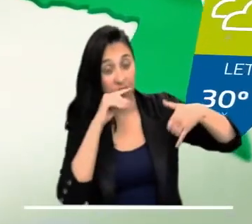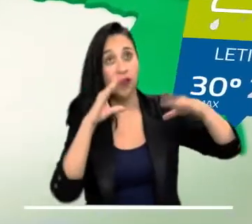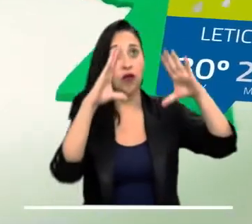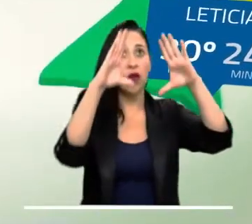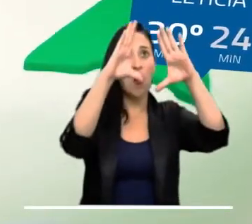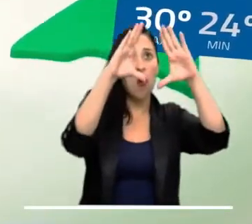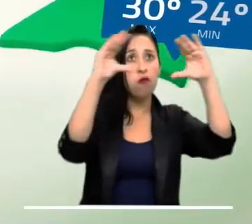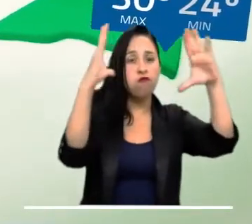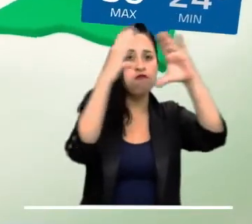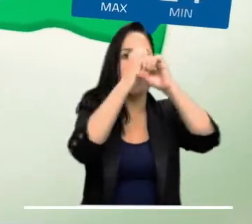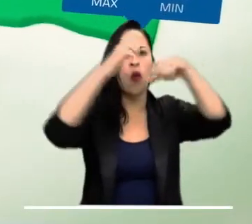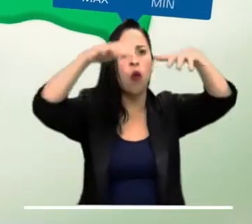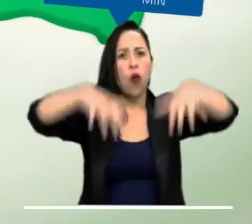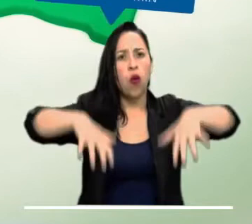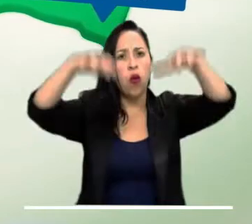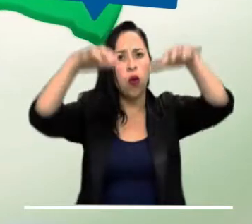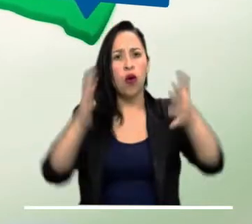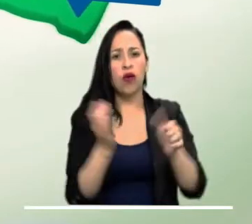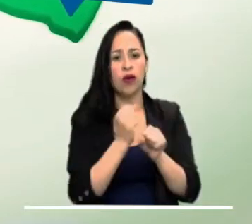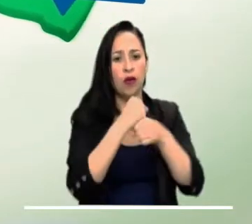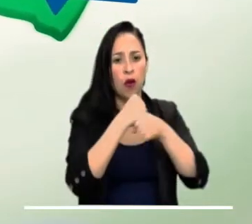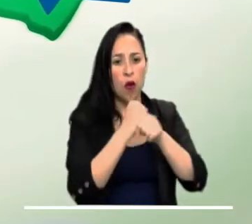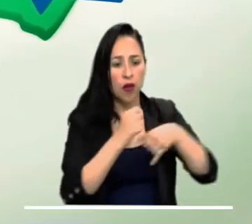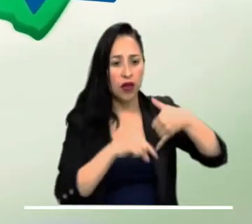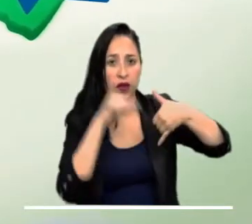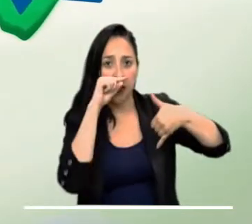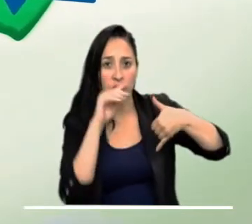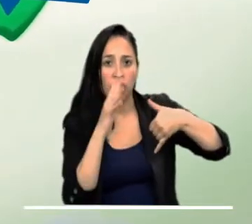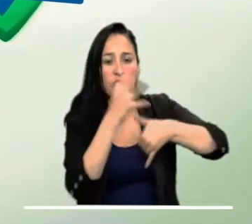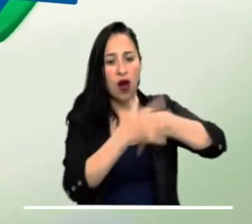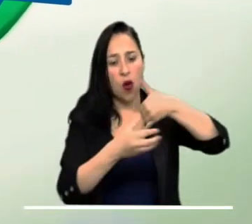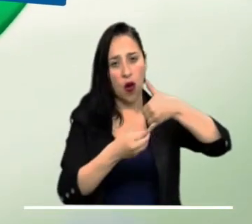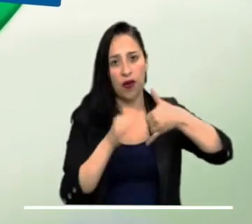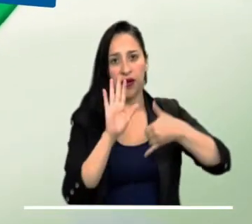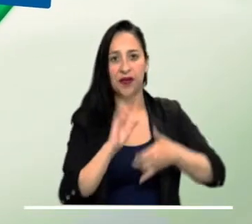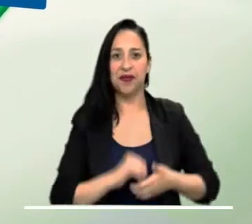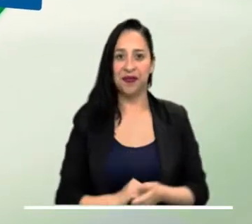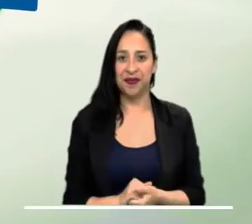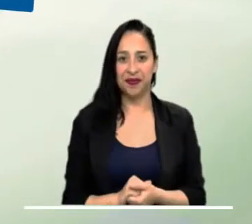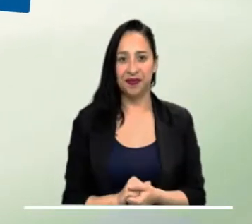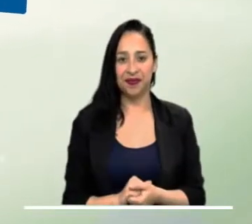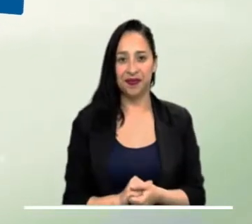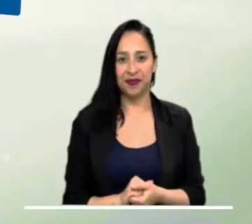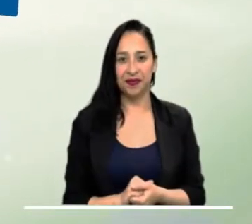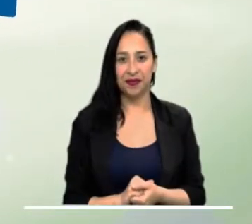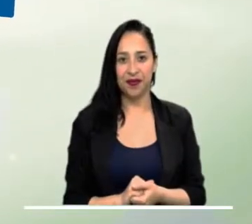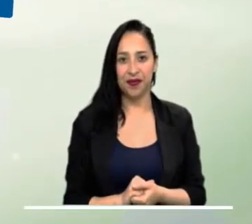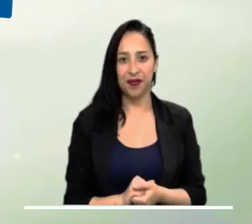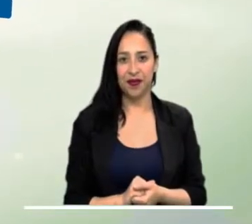Hacia la Amazonía, cielos cubiertos con lluvias moderadas en Baupés, Amazonas y Guaviare.